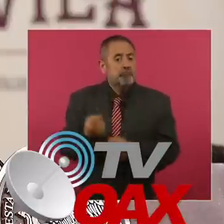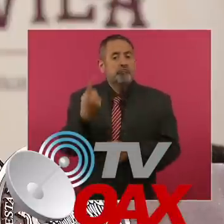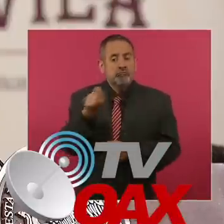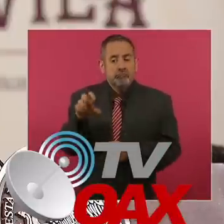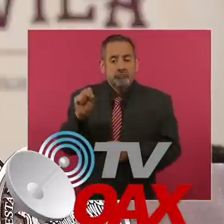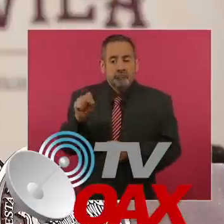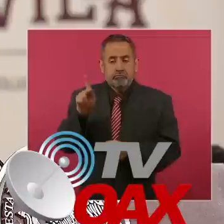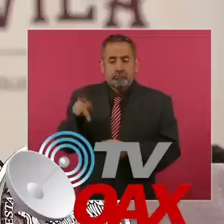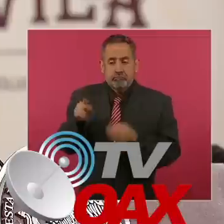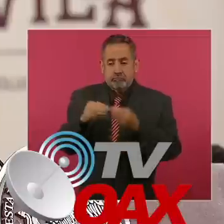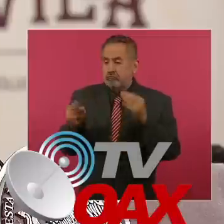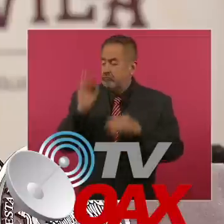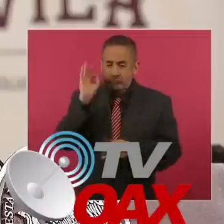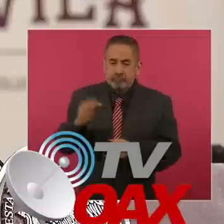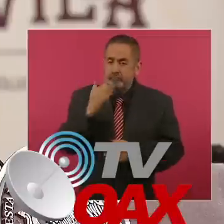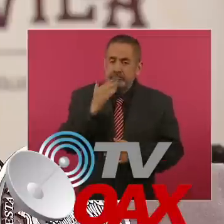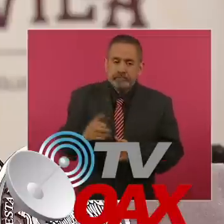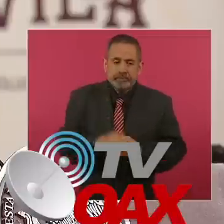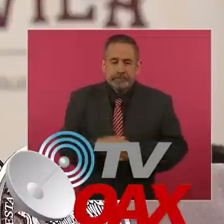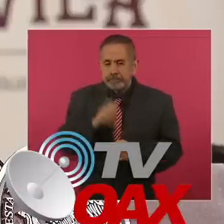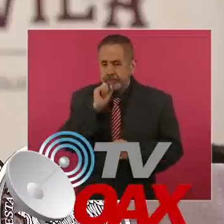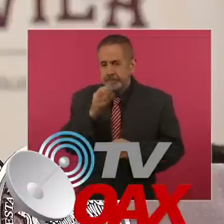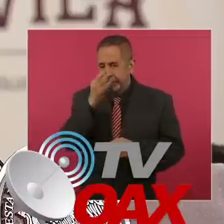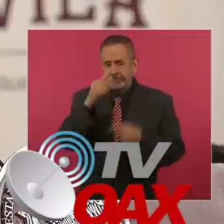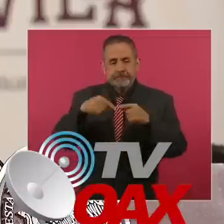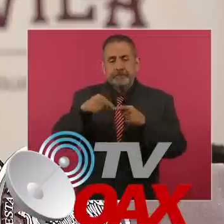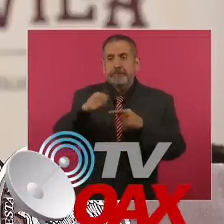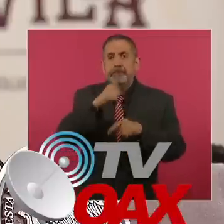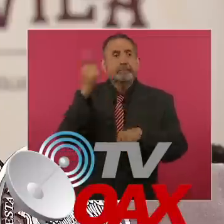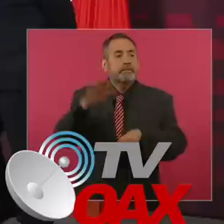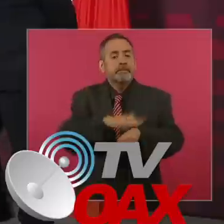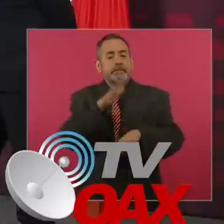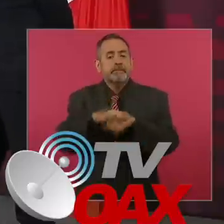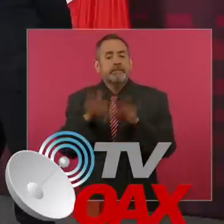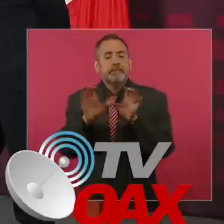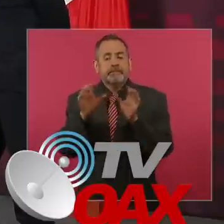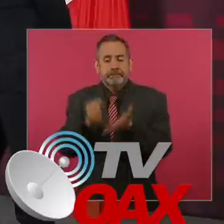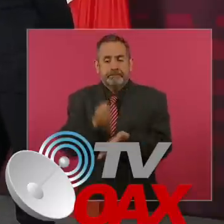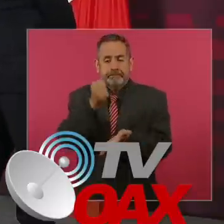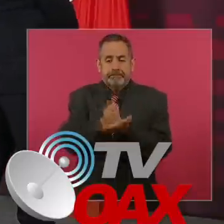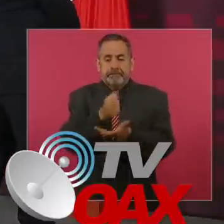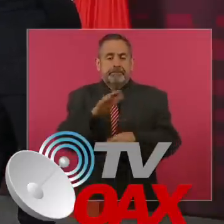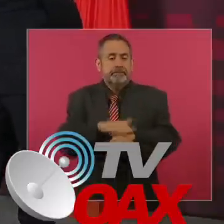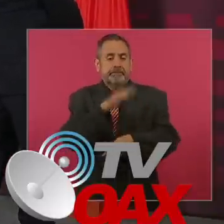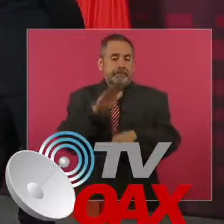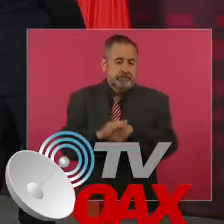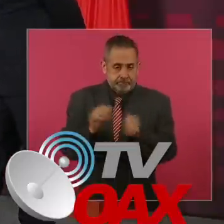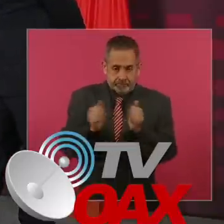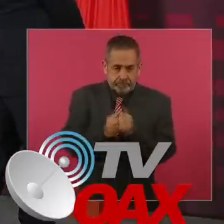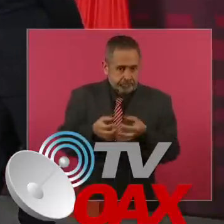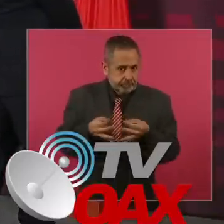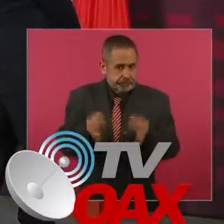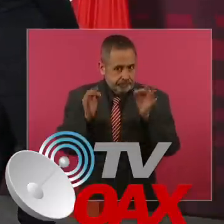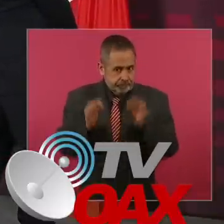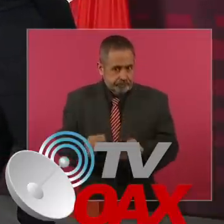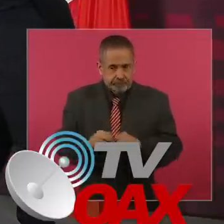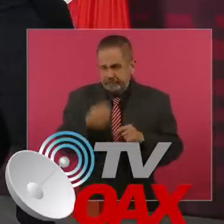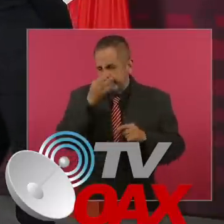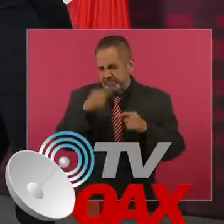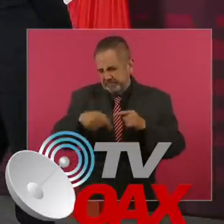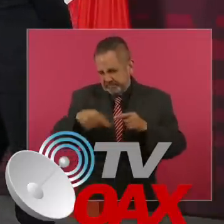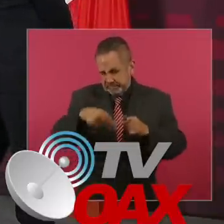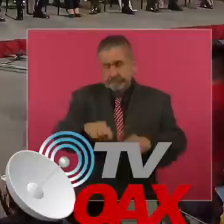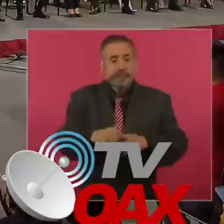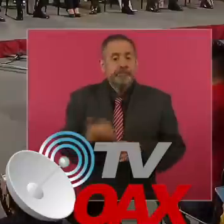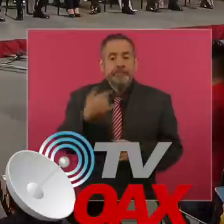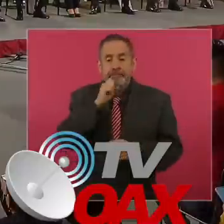hora. Estamos también en proceso de recibir las certificaciones de seguridad y calidad, que van a estar en las próximas semanas. Y finalmente estamos también